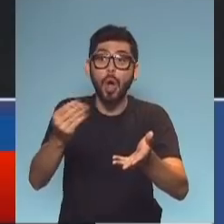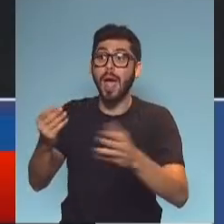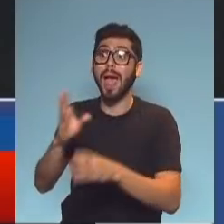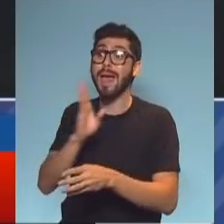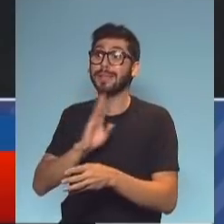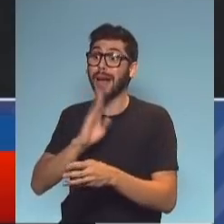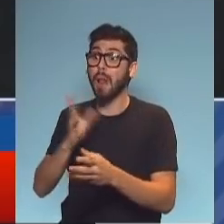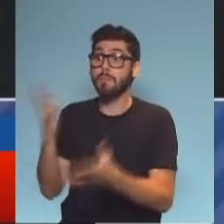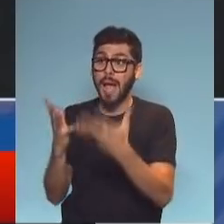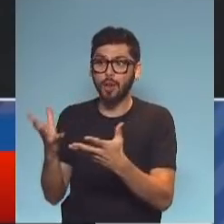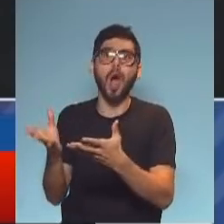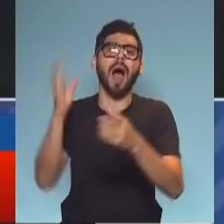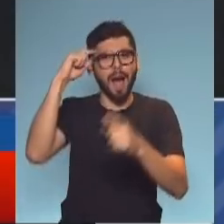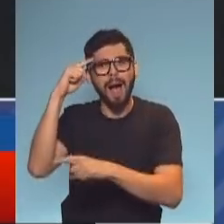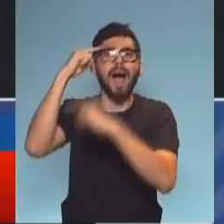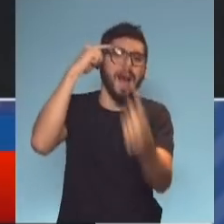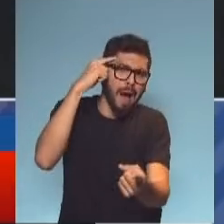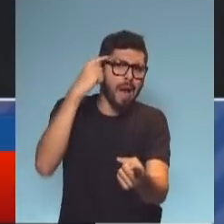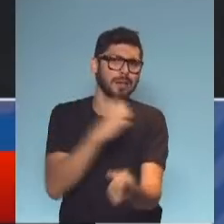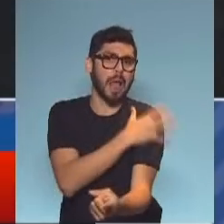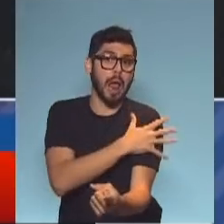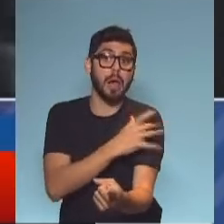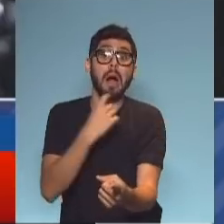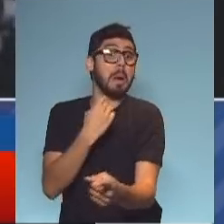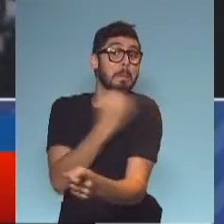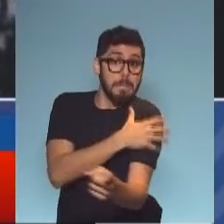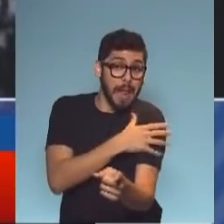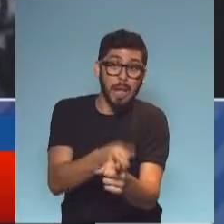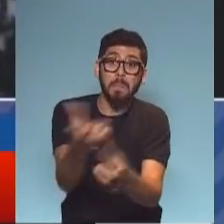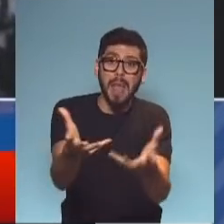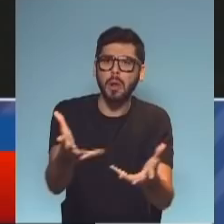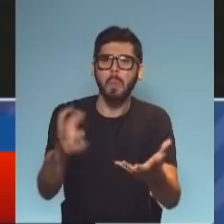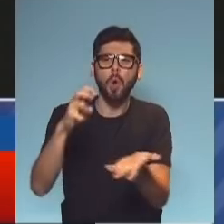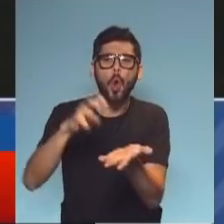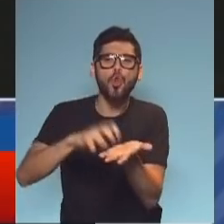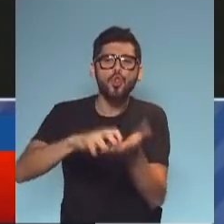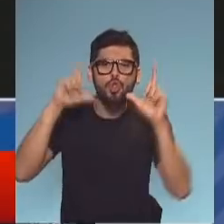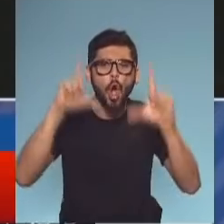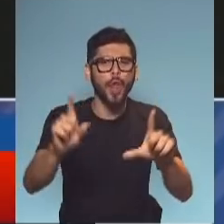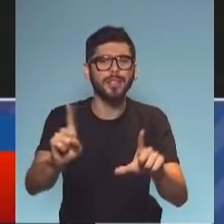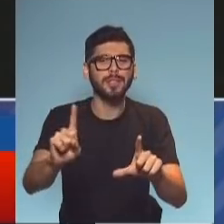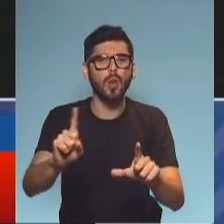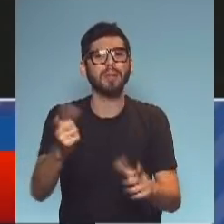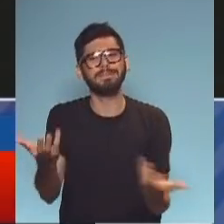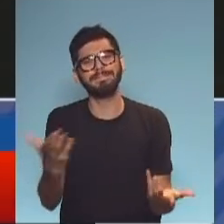Cuando afecta al pueblo palestino, simplemente esto no es noticia.